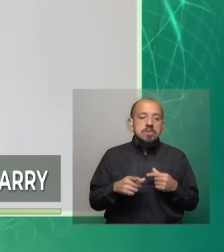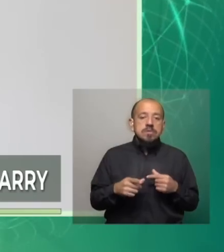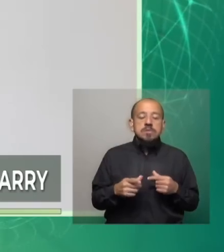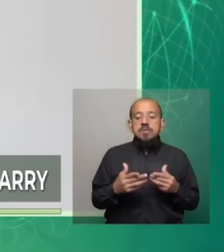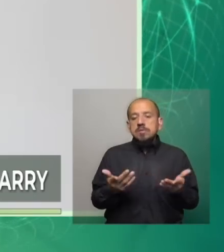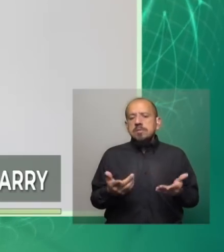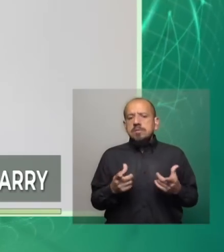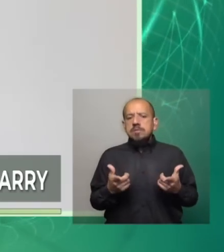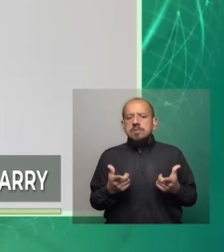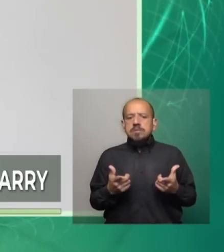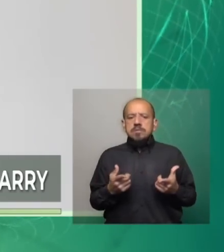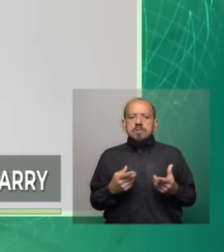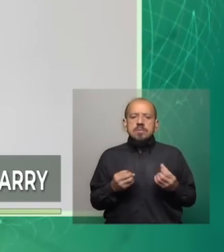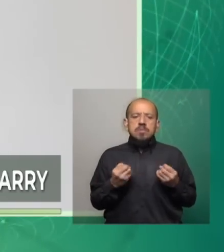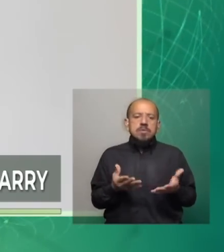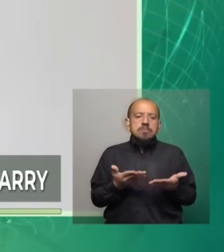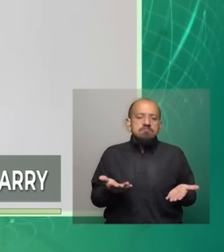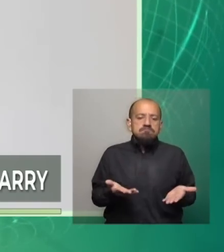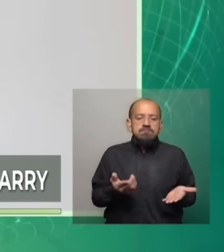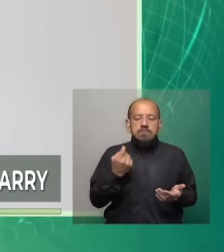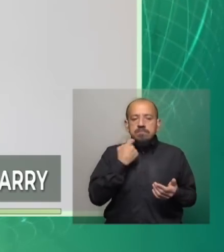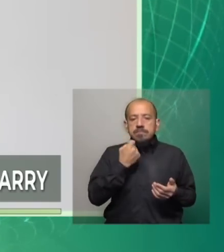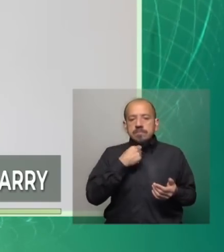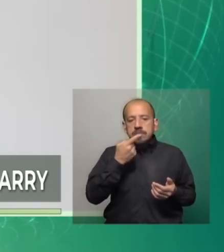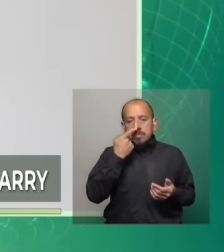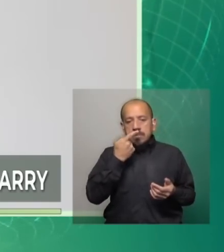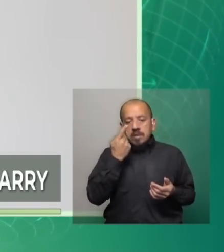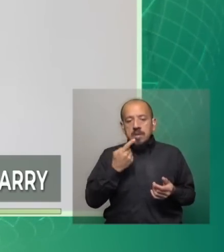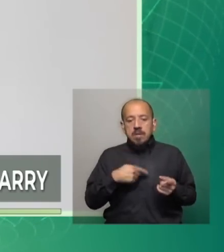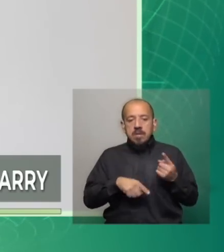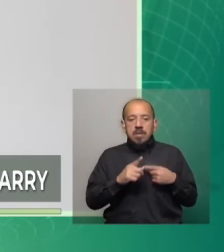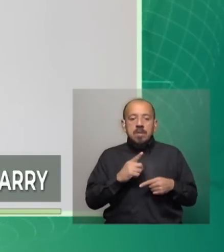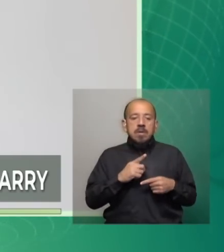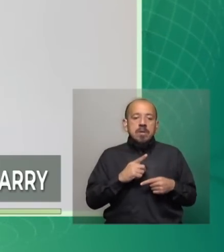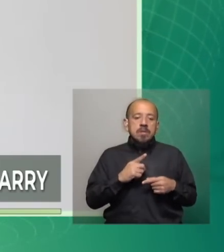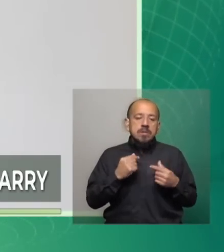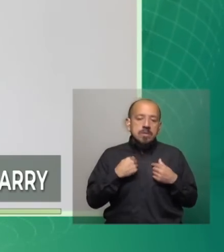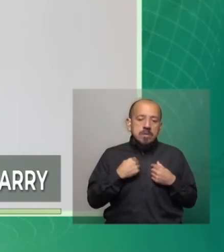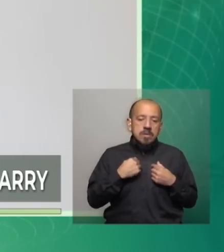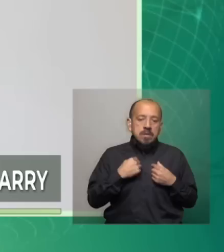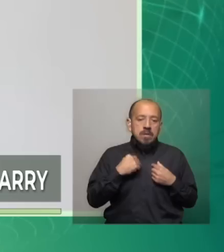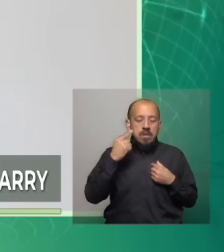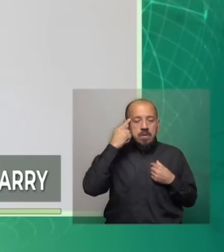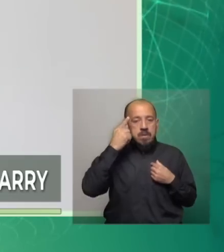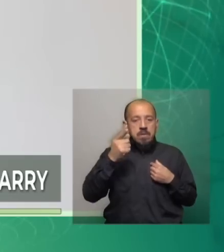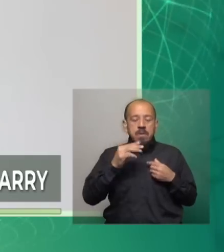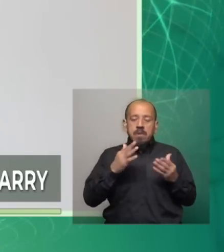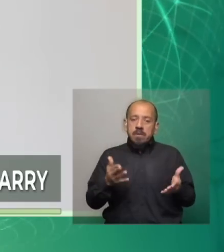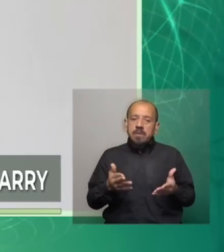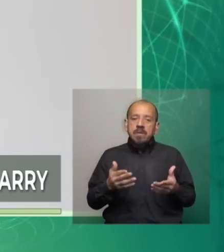esa carencia era por una falta de interés quizás pero con Daniela apostamos a diametralmente opuesto